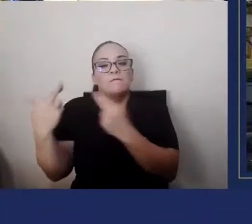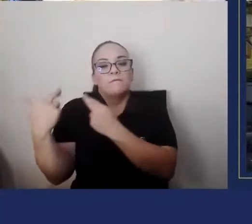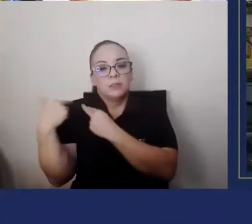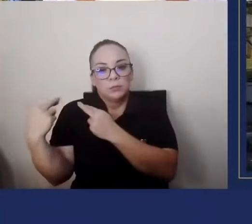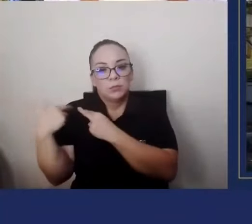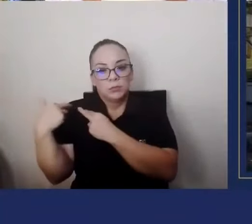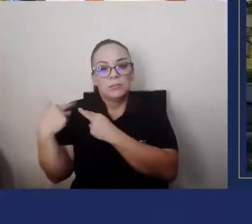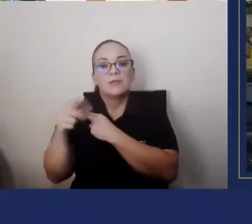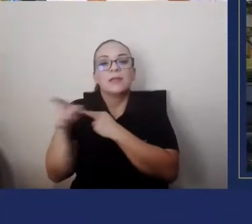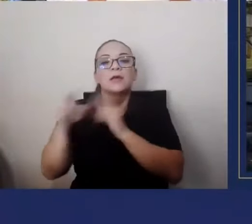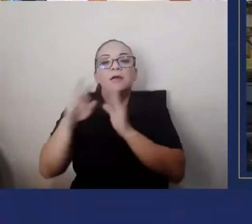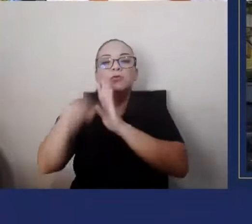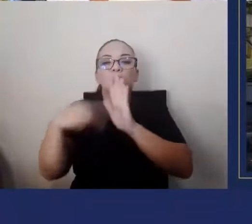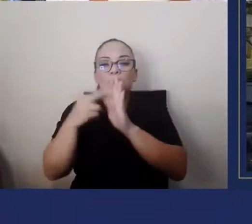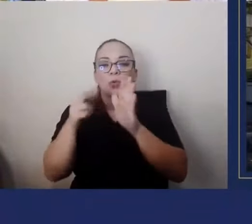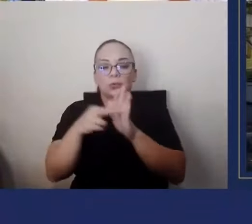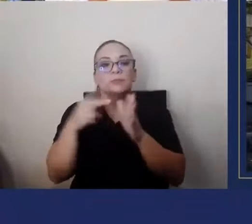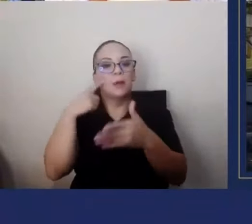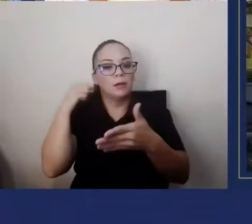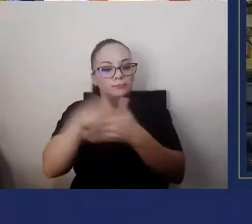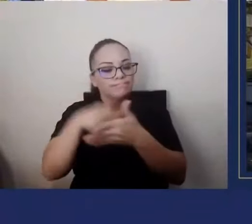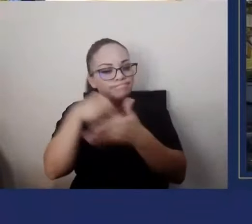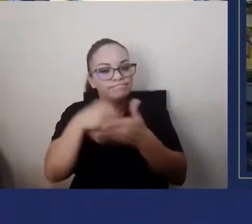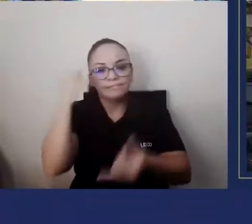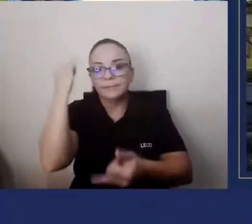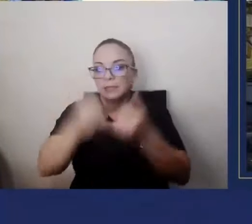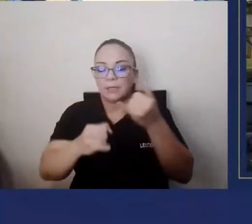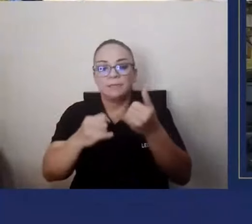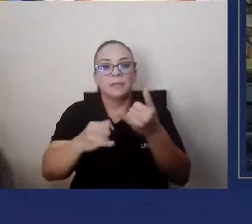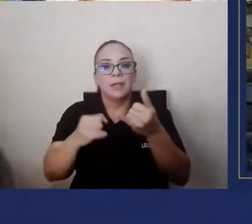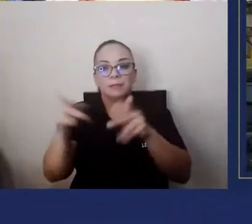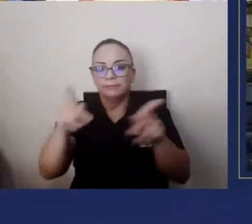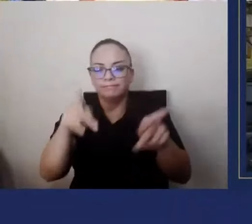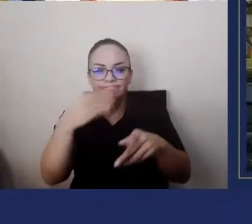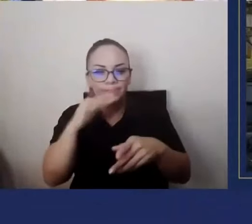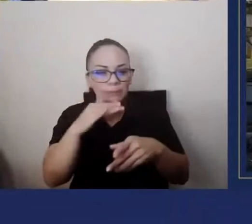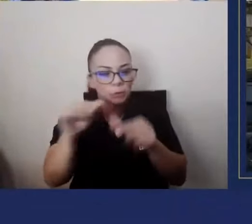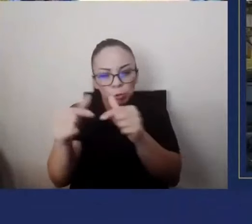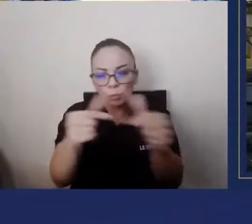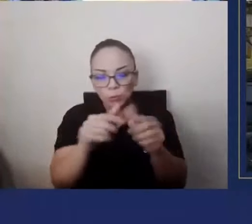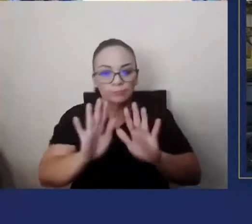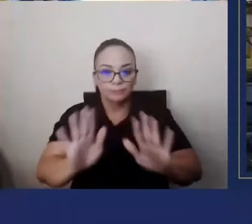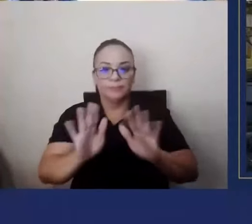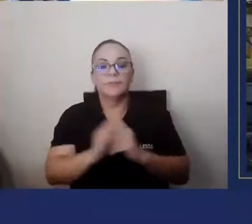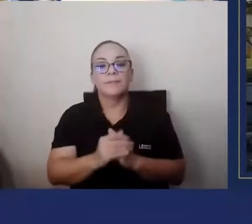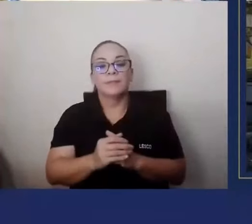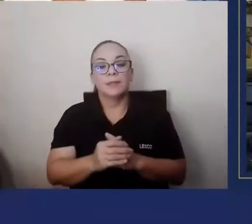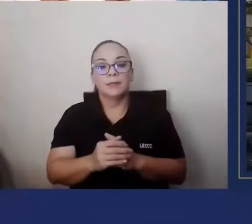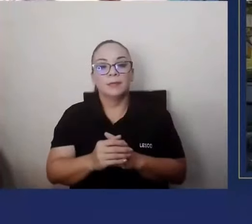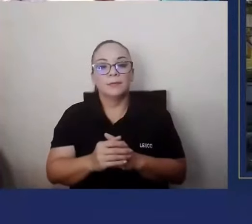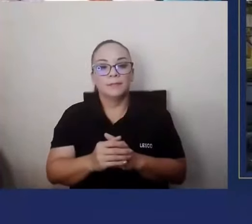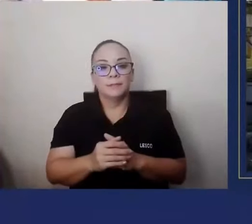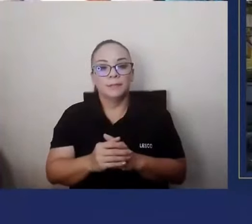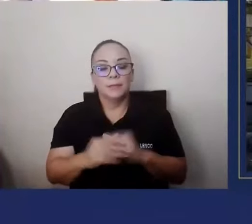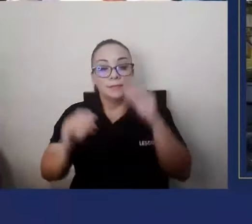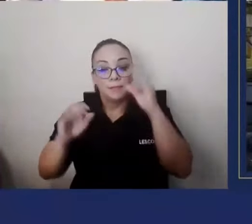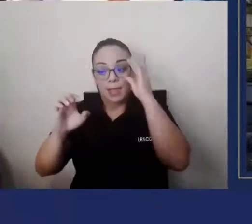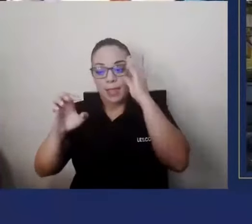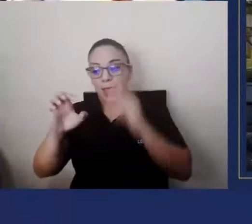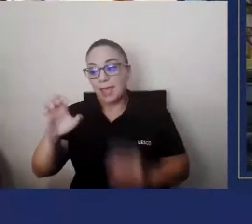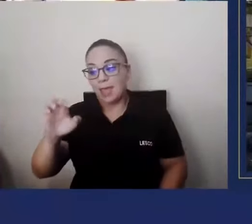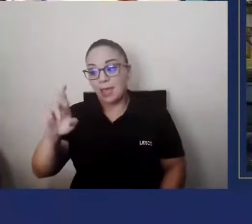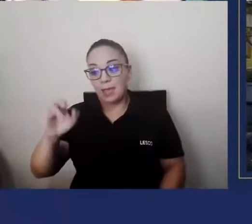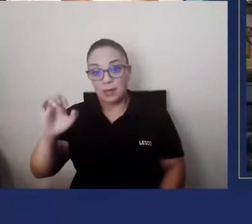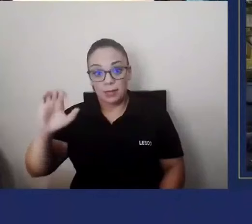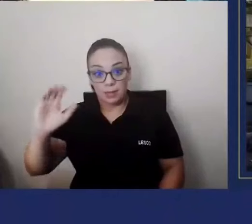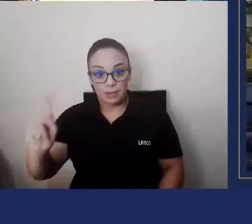papel central en la lucha contra el AMPA. Desde las unidades regulares, don Eric Lacayo, bajo su liderazgo en